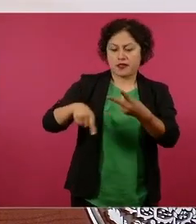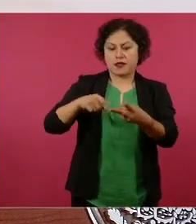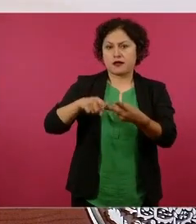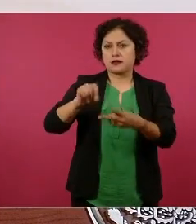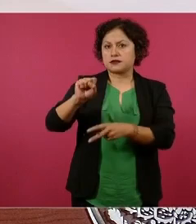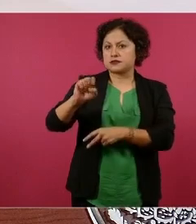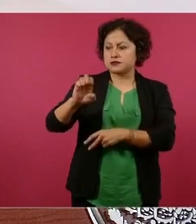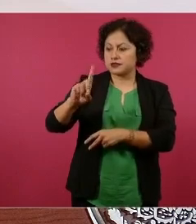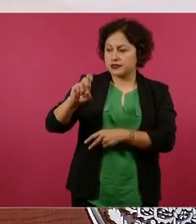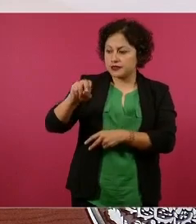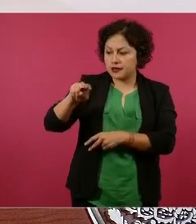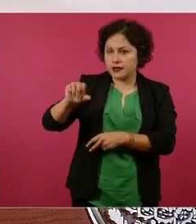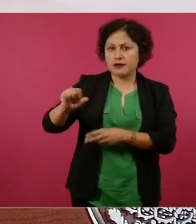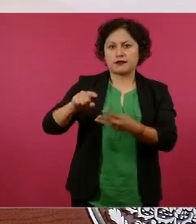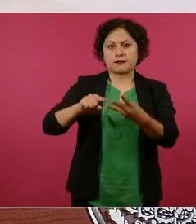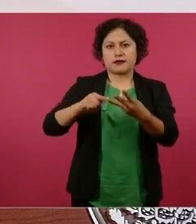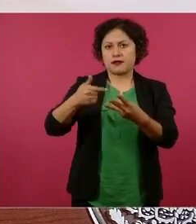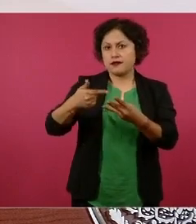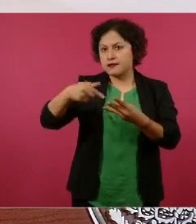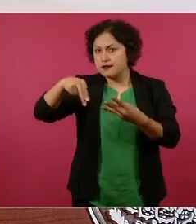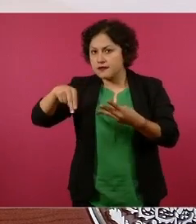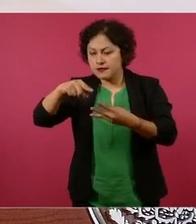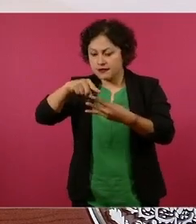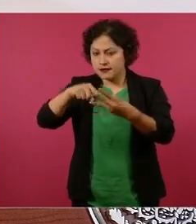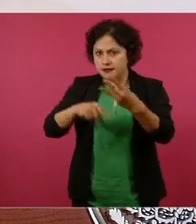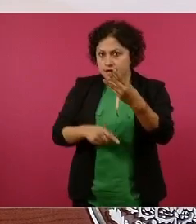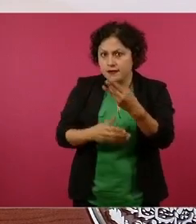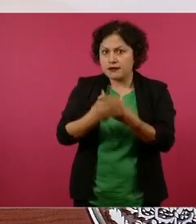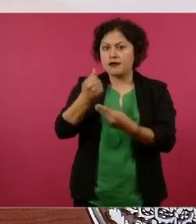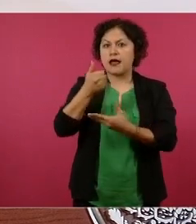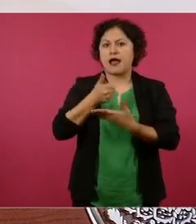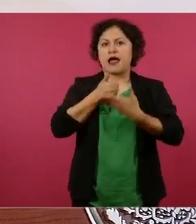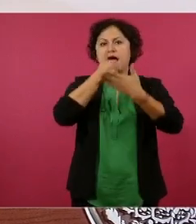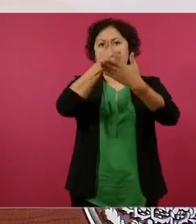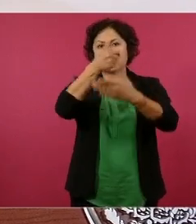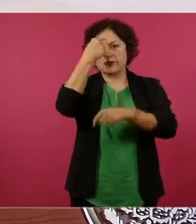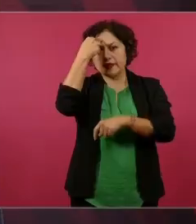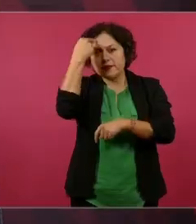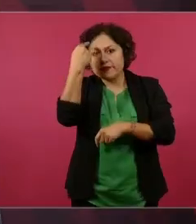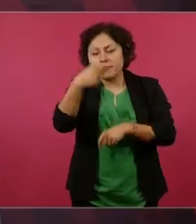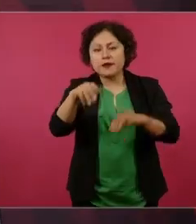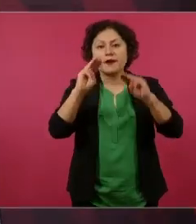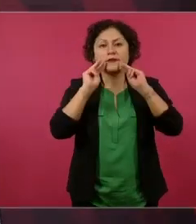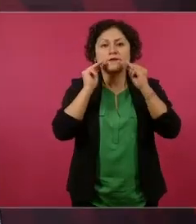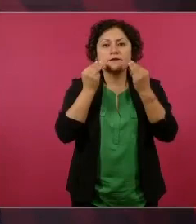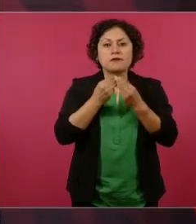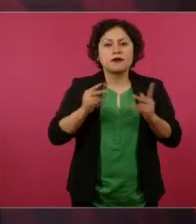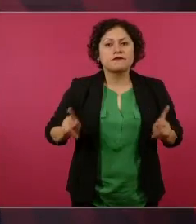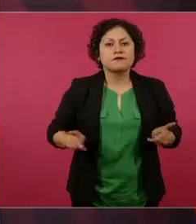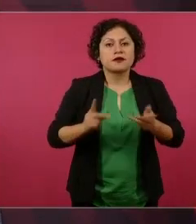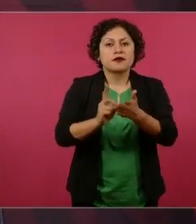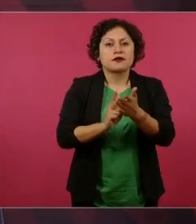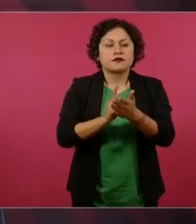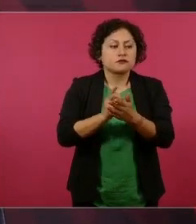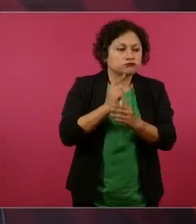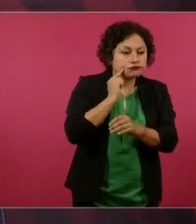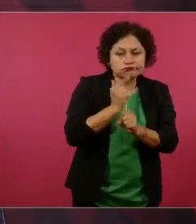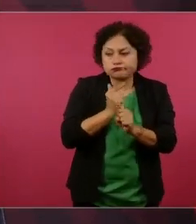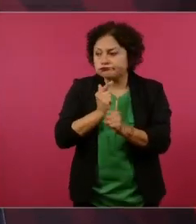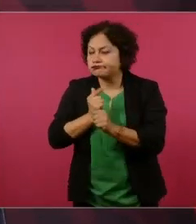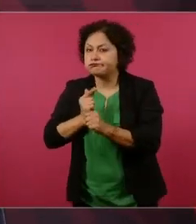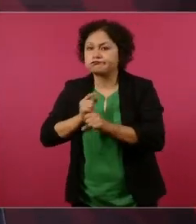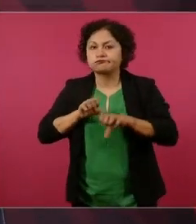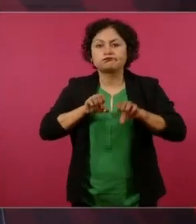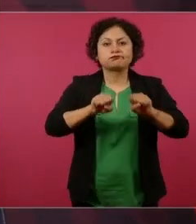la Guardia Nacional, ayudan en el combate al narcotráfico. No tenemos